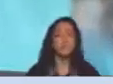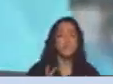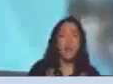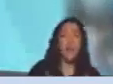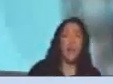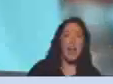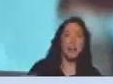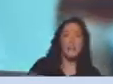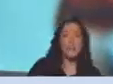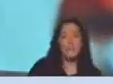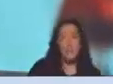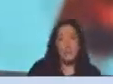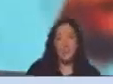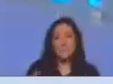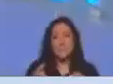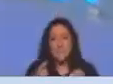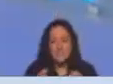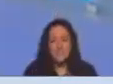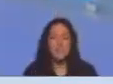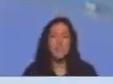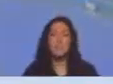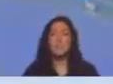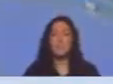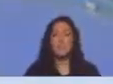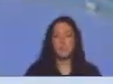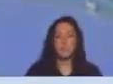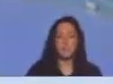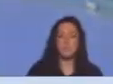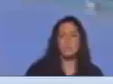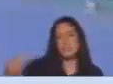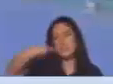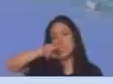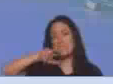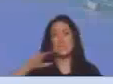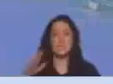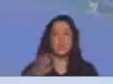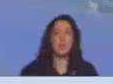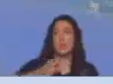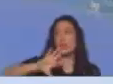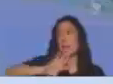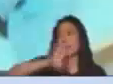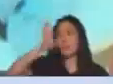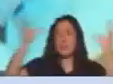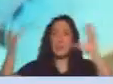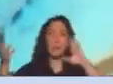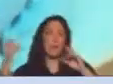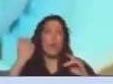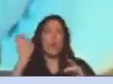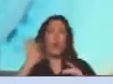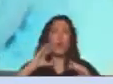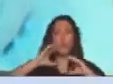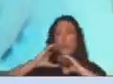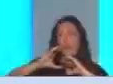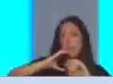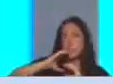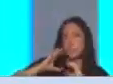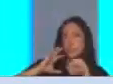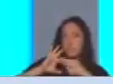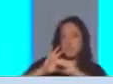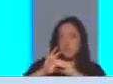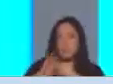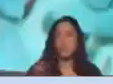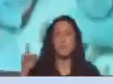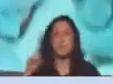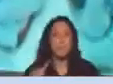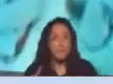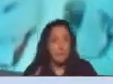veces cuando hablamos de satélites pensamos Bueno un satélite meteorológico un satélite que tiene que ver con una activad de defensa con las comunicaciones